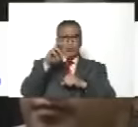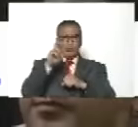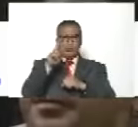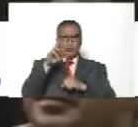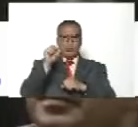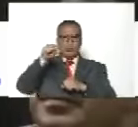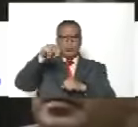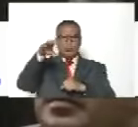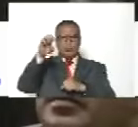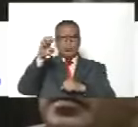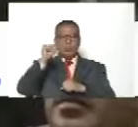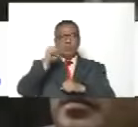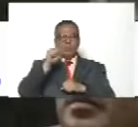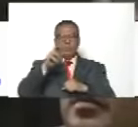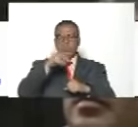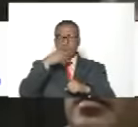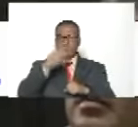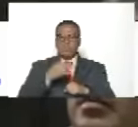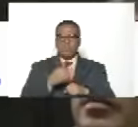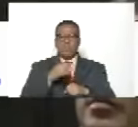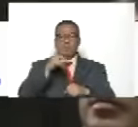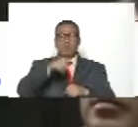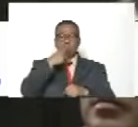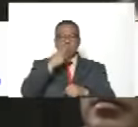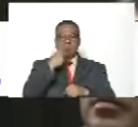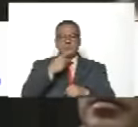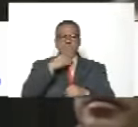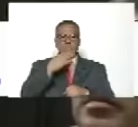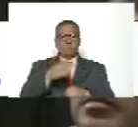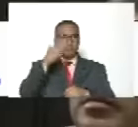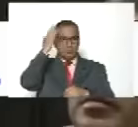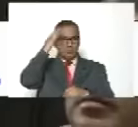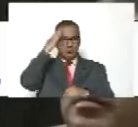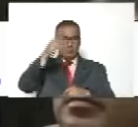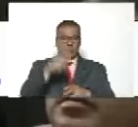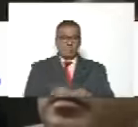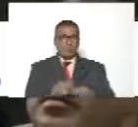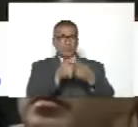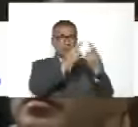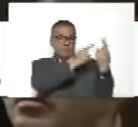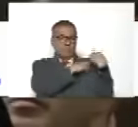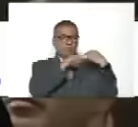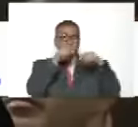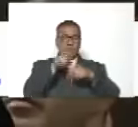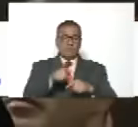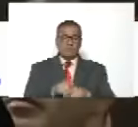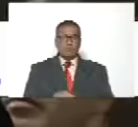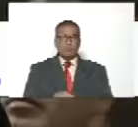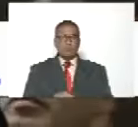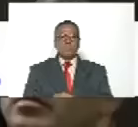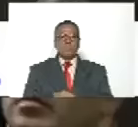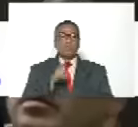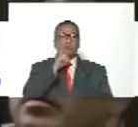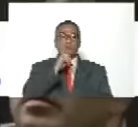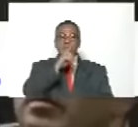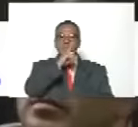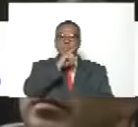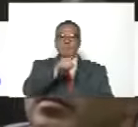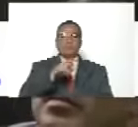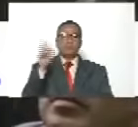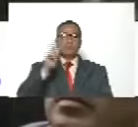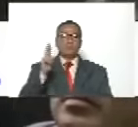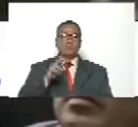y está capacitado política y académicamente para asumir esta responsabilidad en nombre de